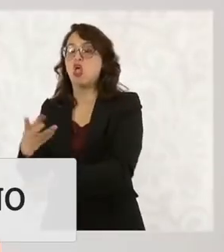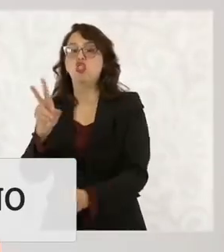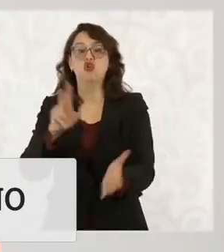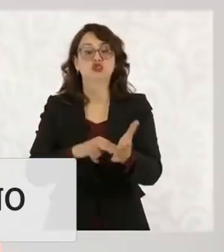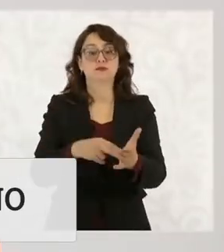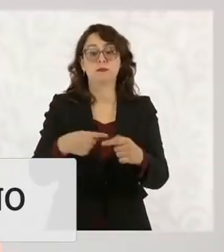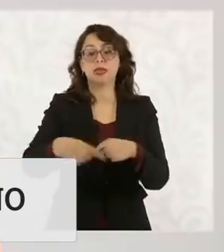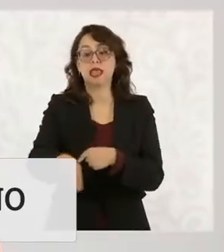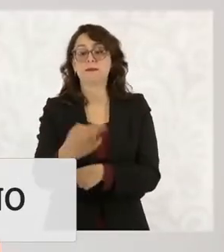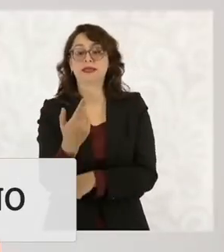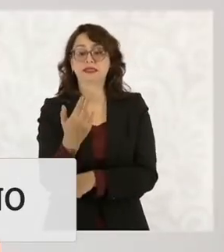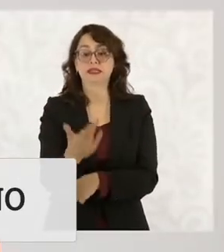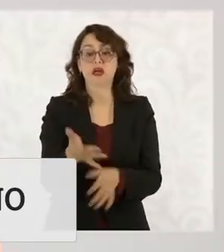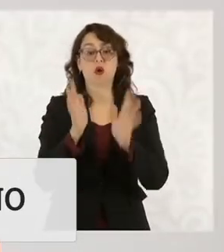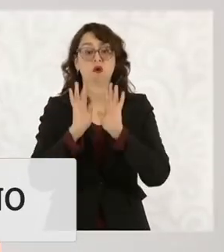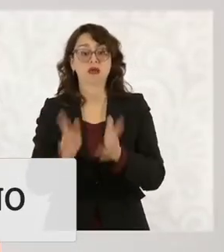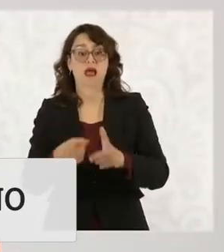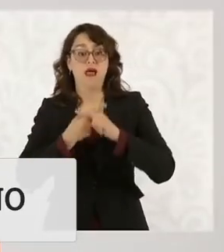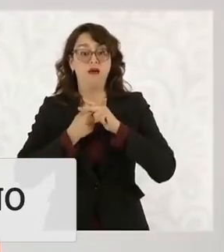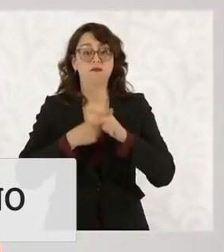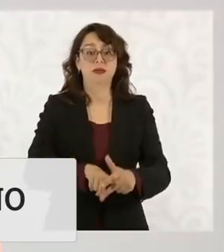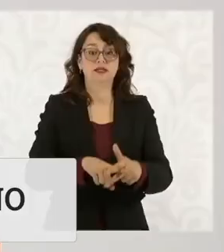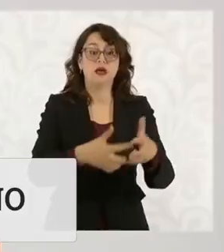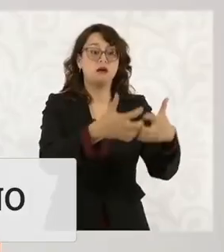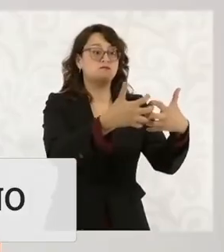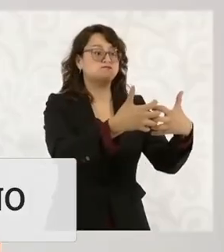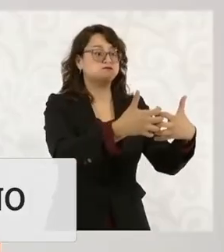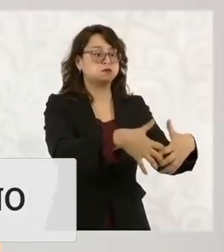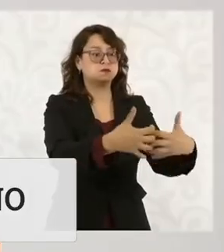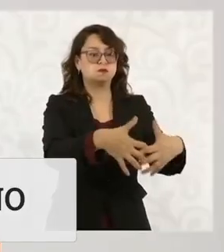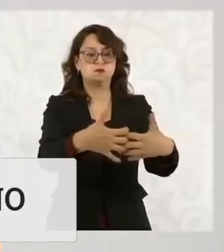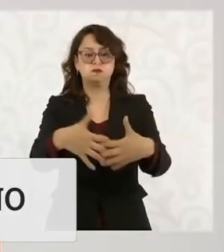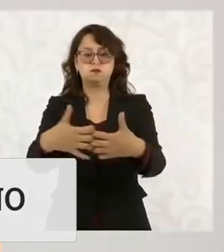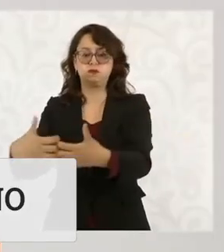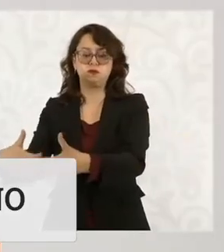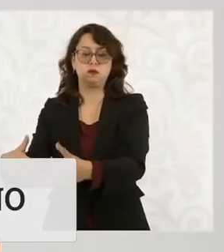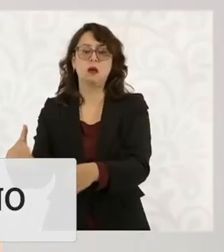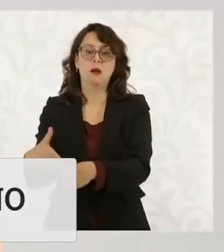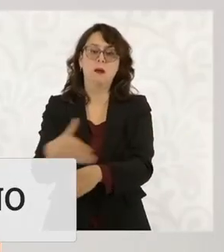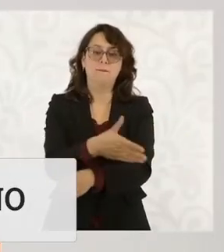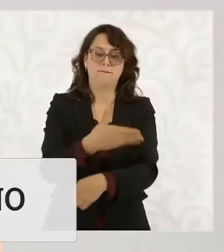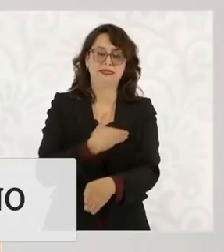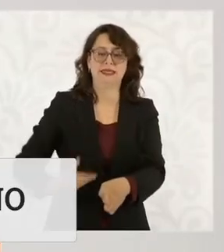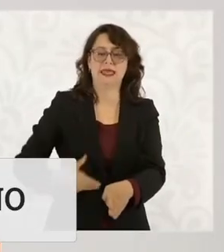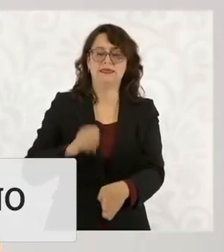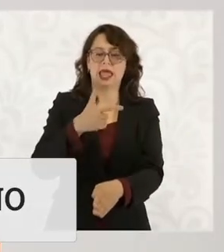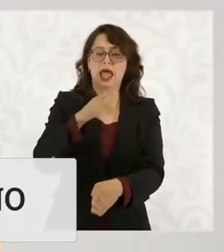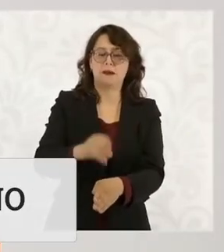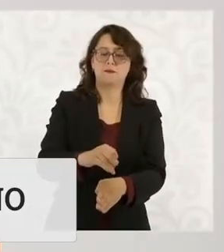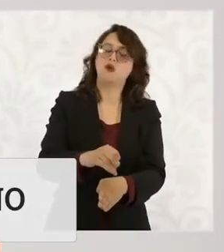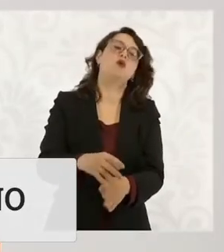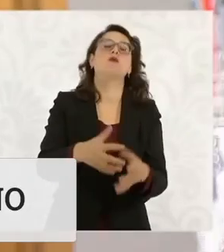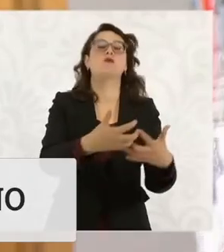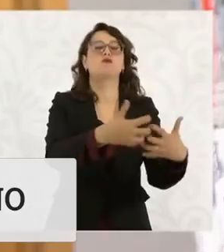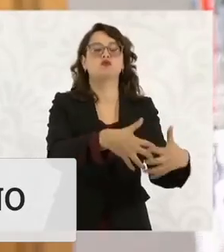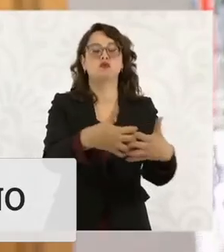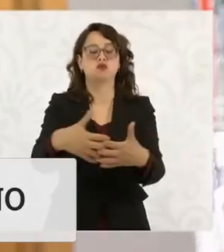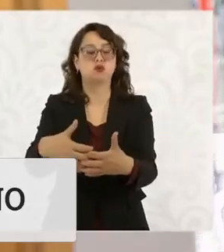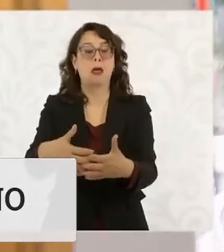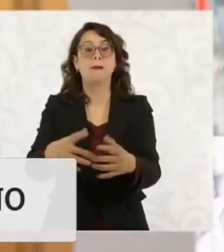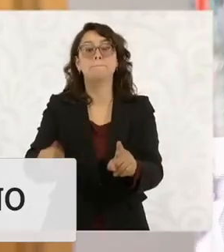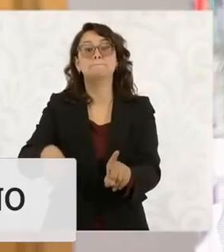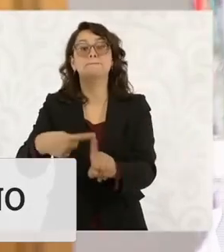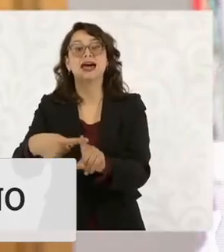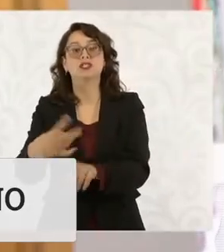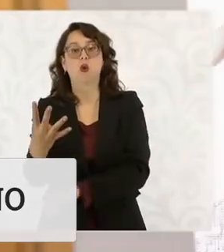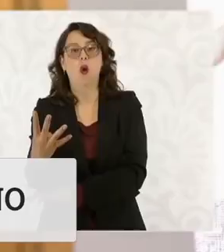2025, habremos puesto en operación de las plantas que venían del sexenio del presidente López Obrador, 4 plantas nuevas